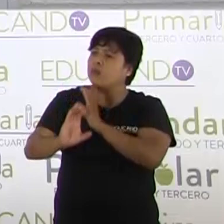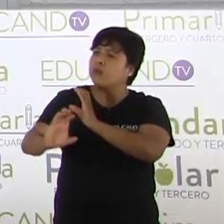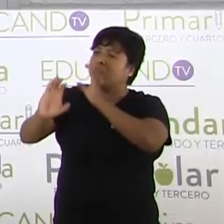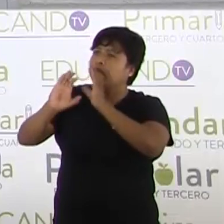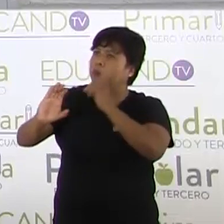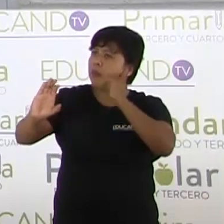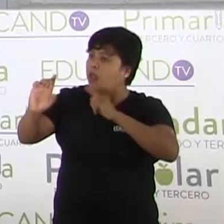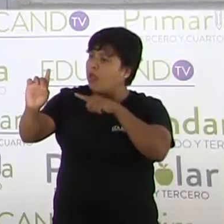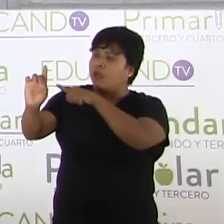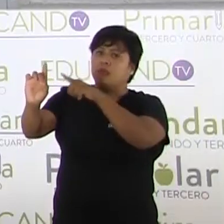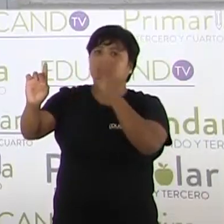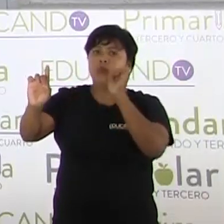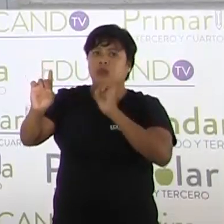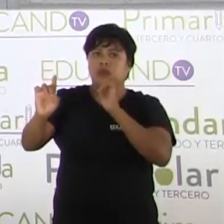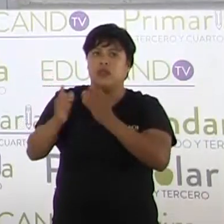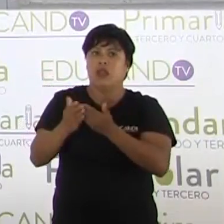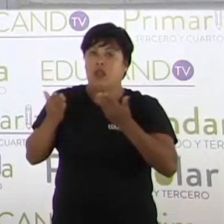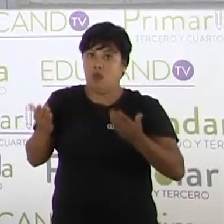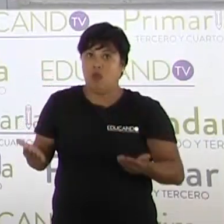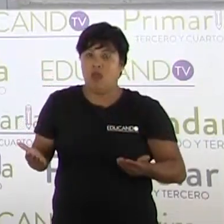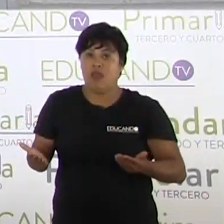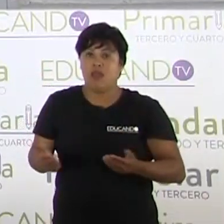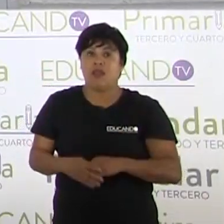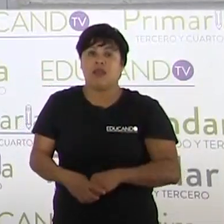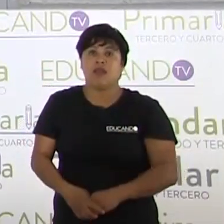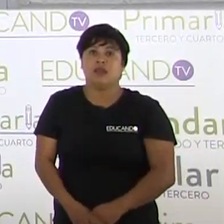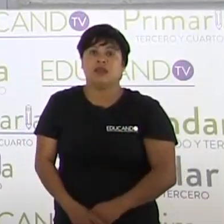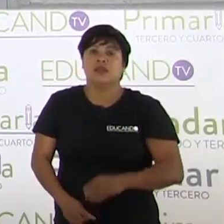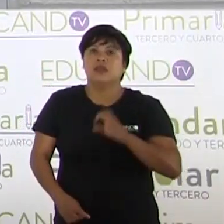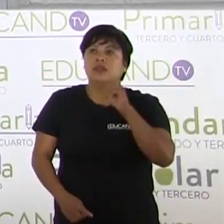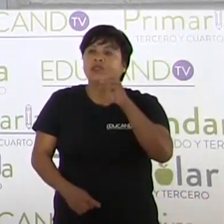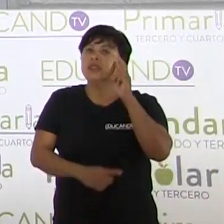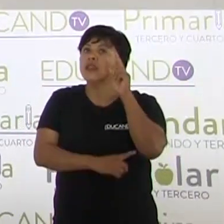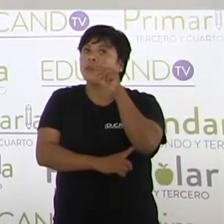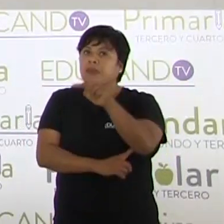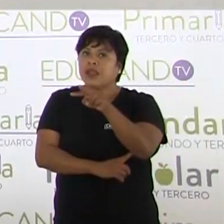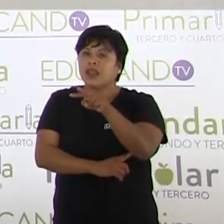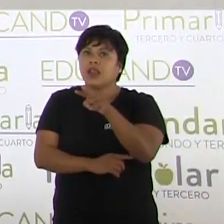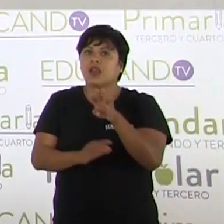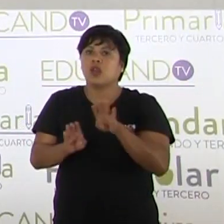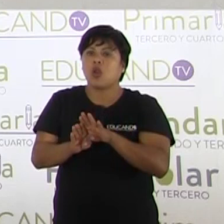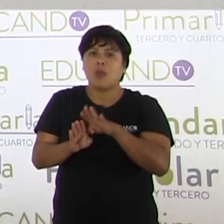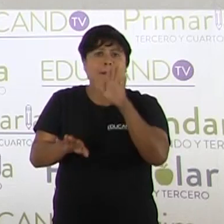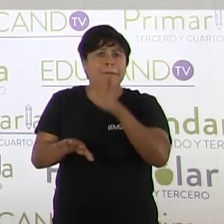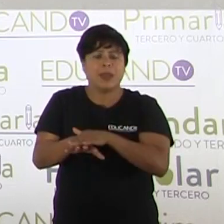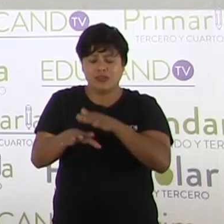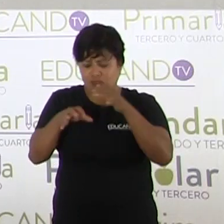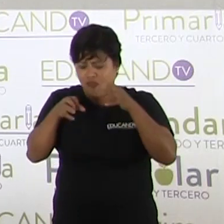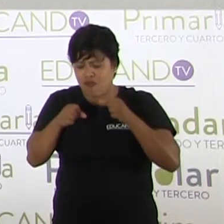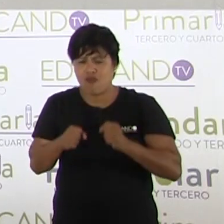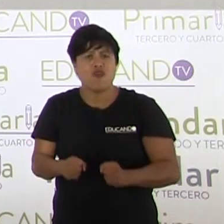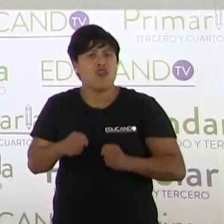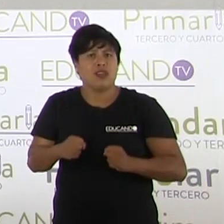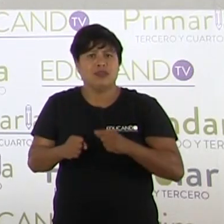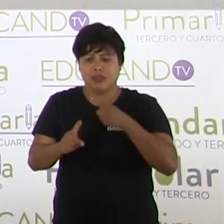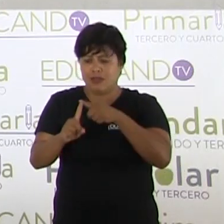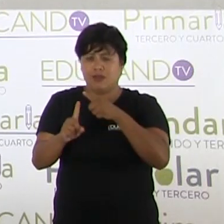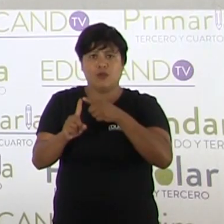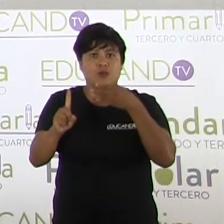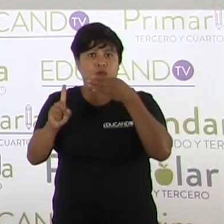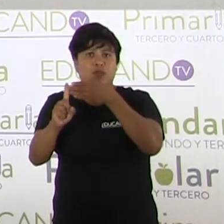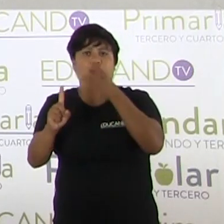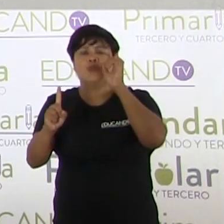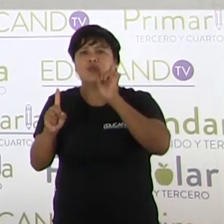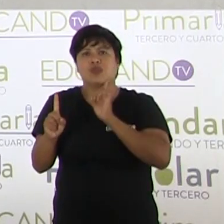Al menos en estos tiempos, bueno, se empieza a tomar auge, fuerza, ¿sí?, de